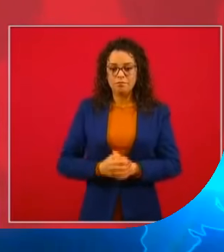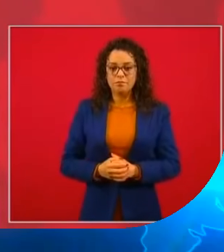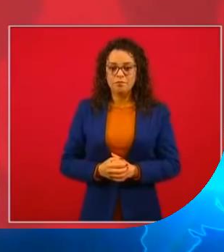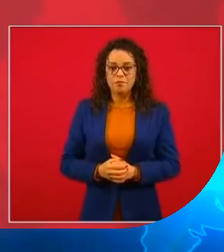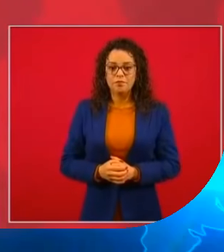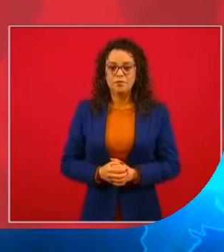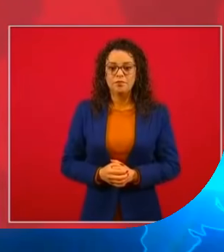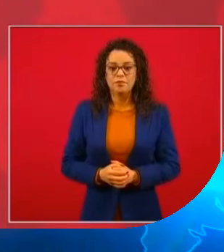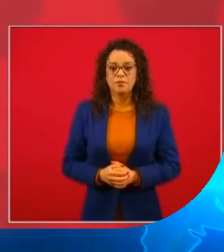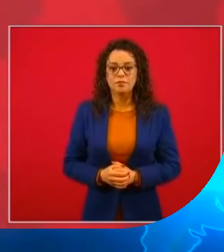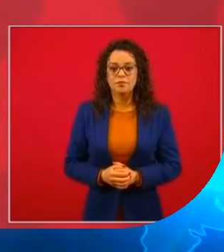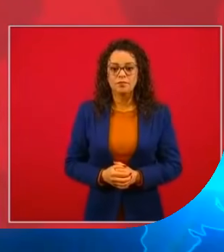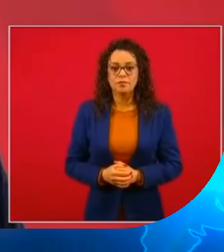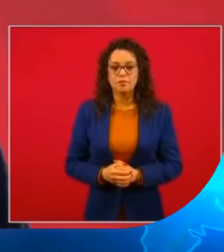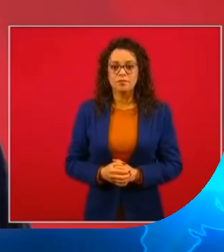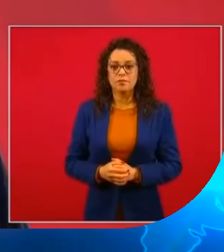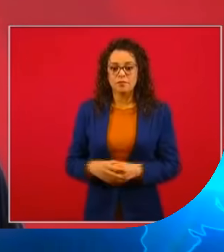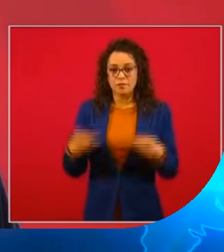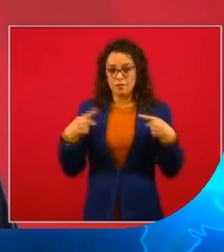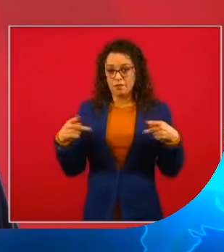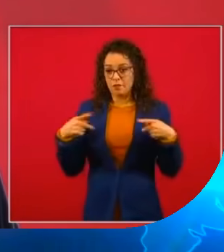y que el pueblo decida